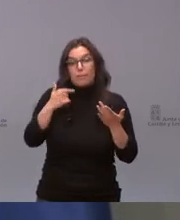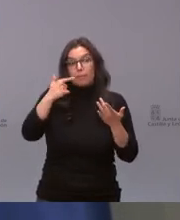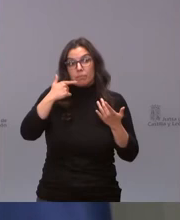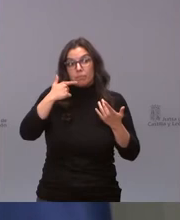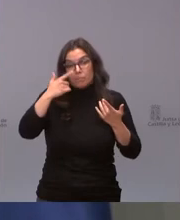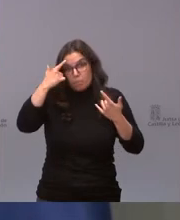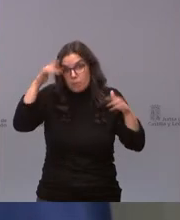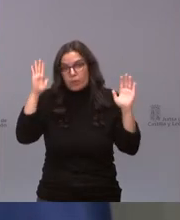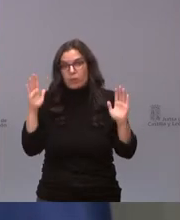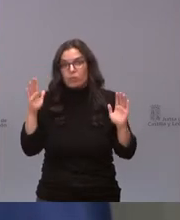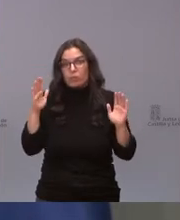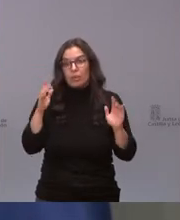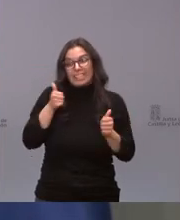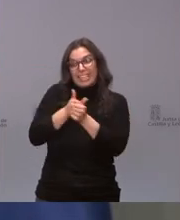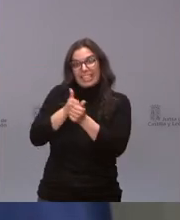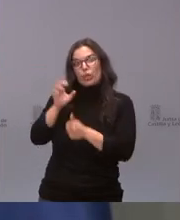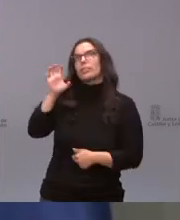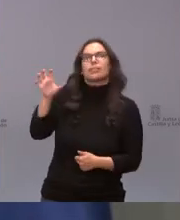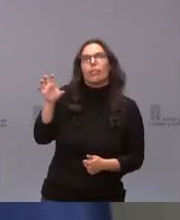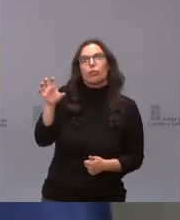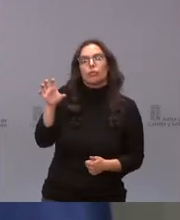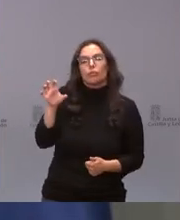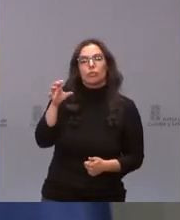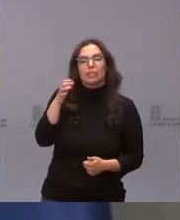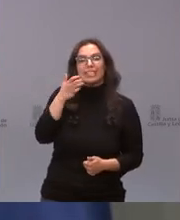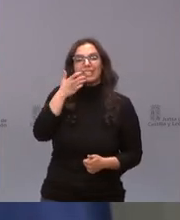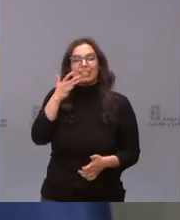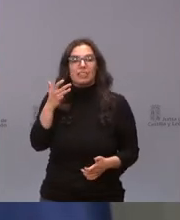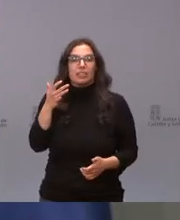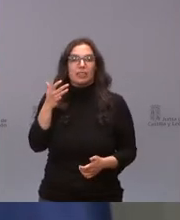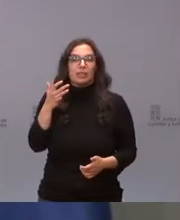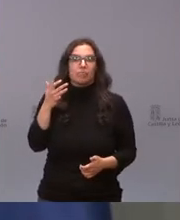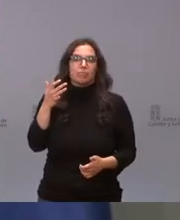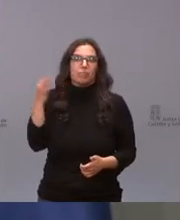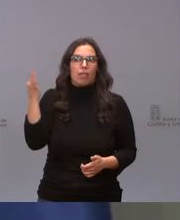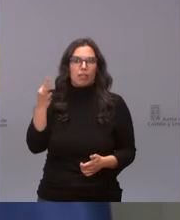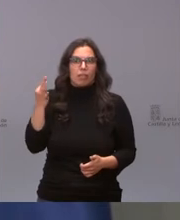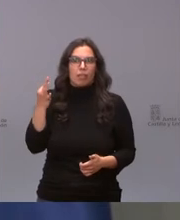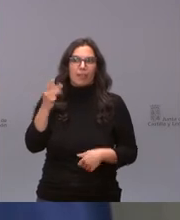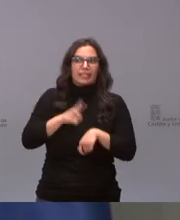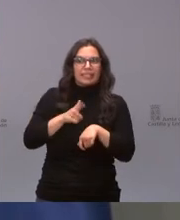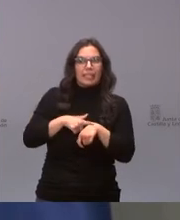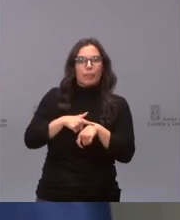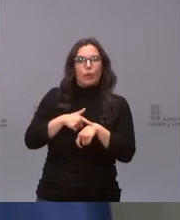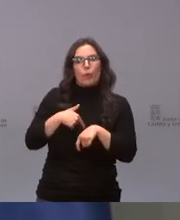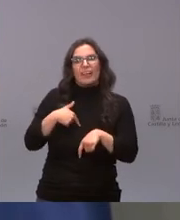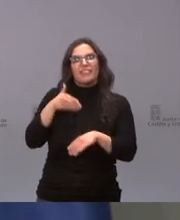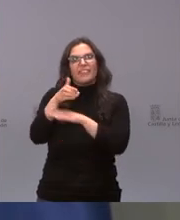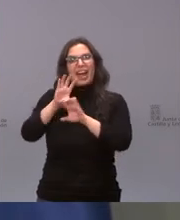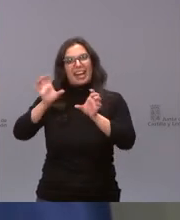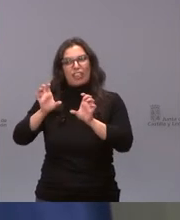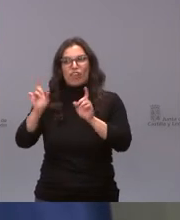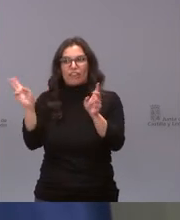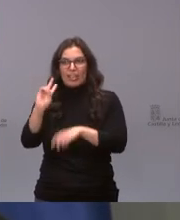digo yo, que el secretario de Estado, si tiene tiempo para acudir a un programa radiofónico en Valladolid, debería de haber tenido